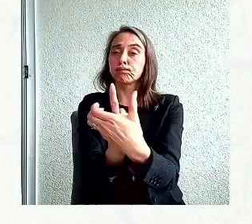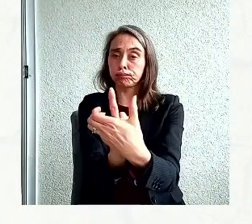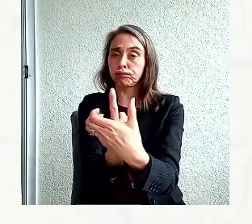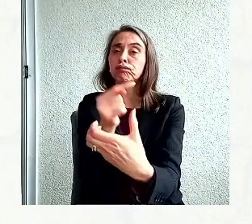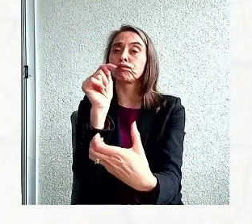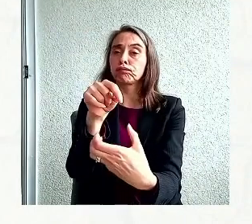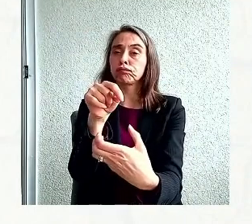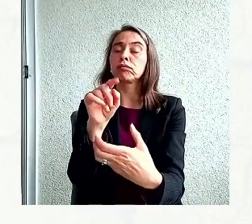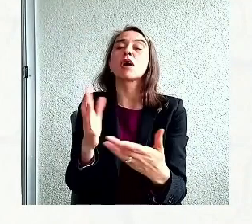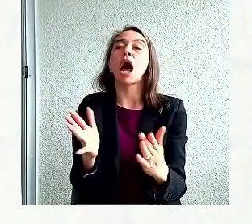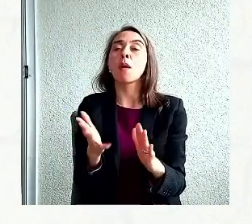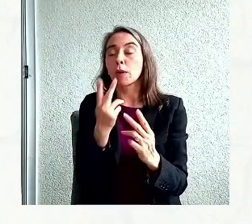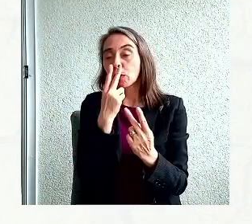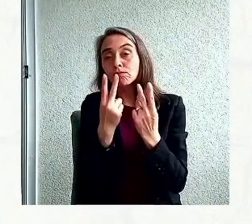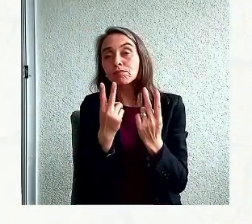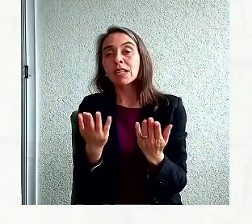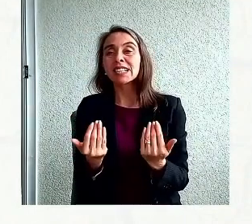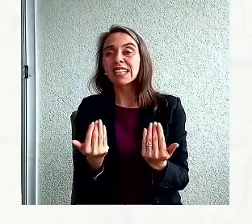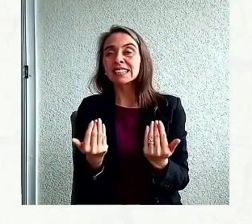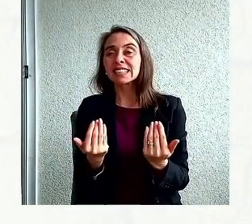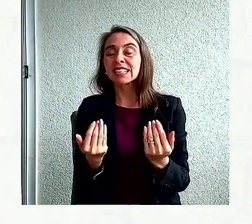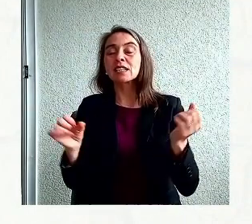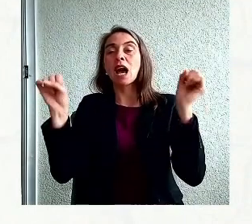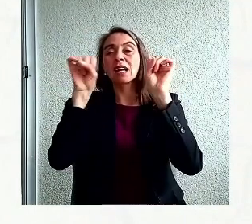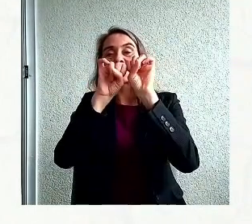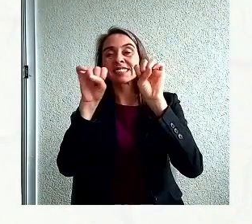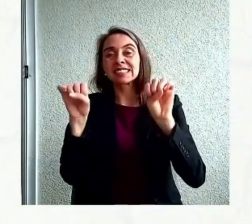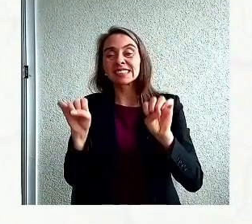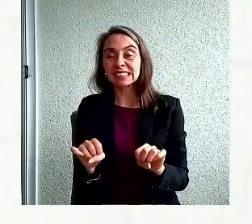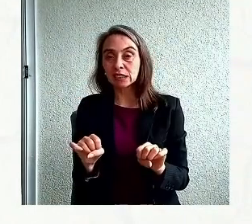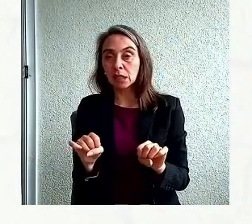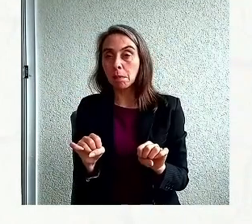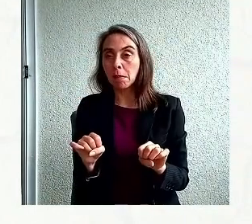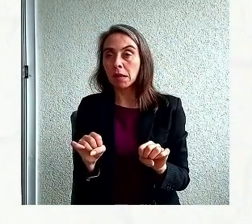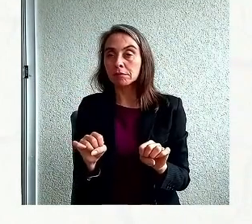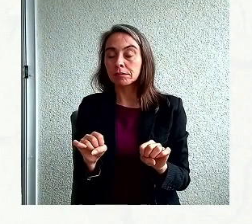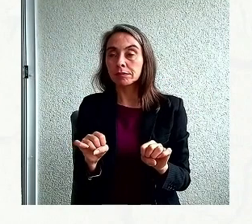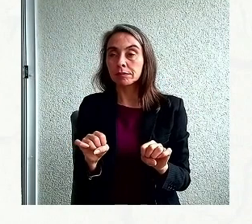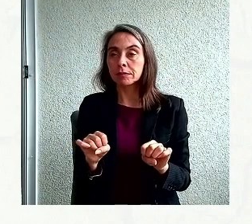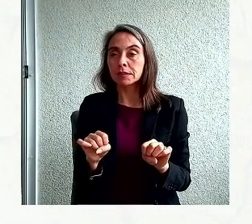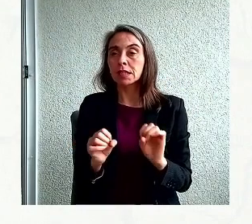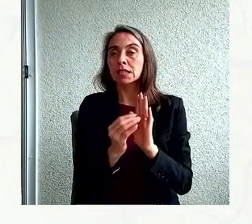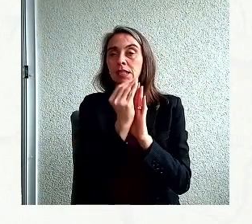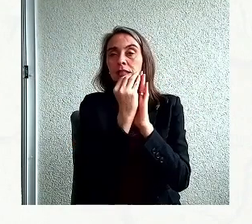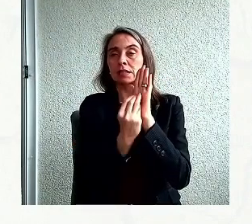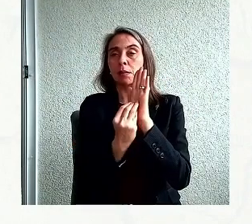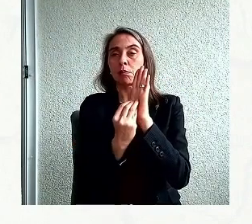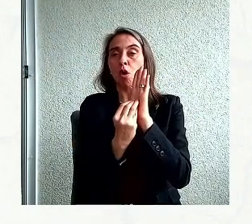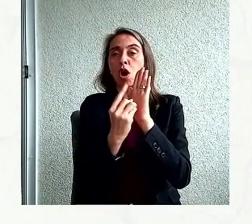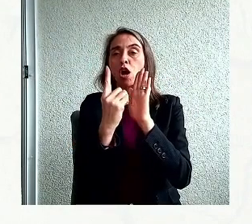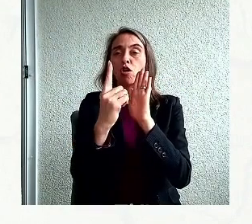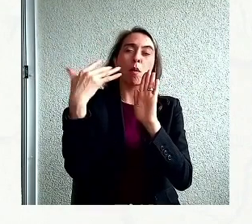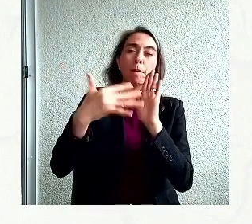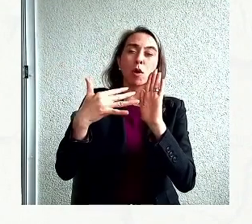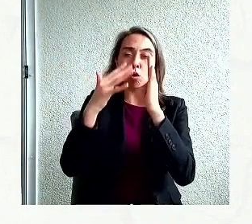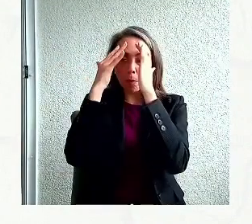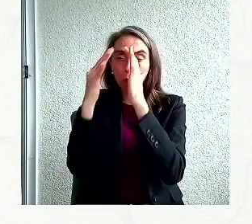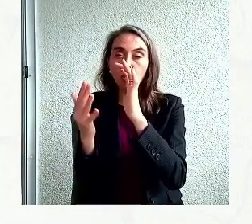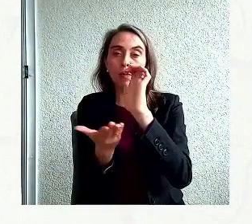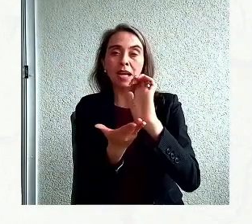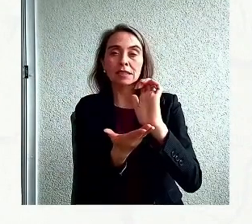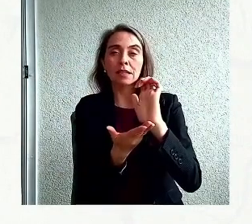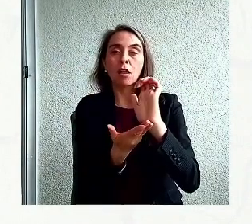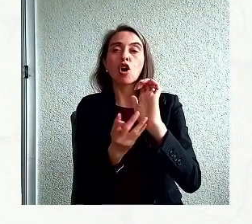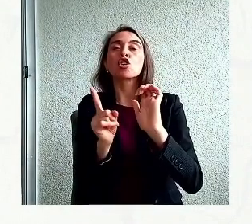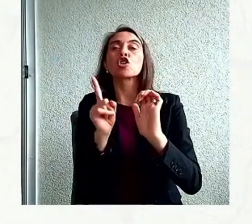prioridad de Estado, no de un gobierno de turno o de un proyecto en particular o programa.